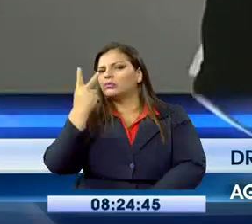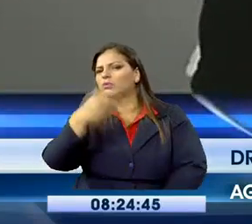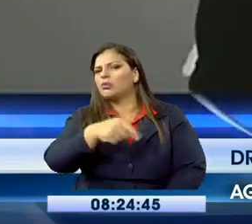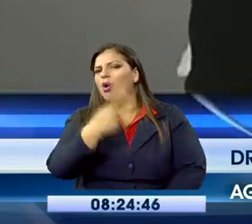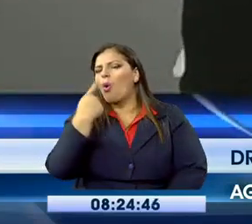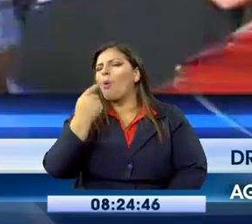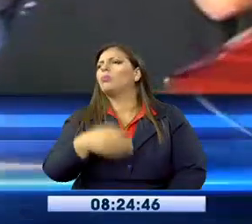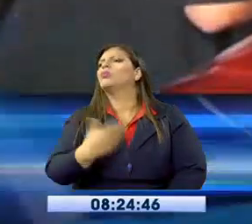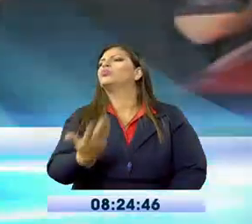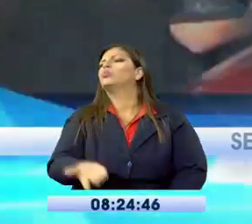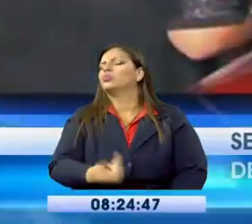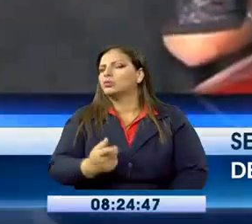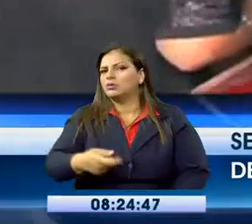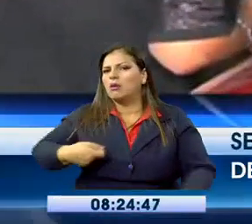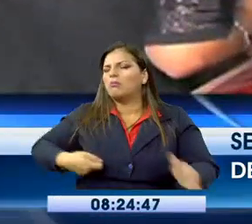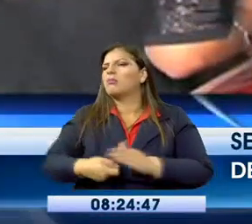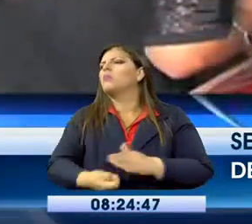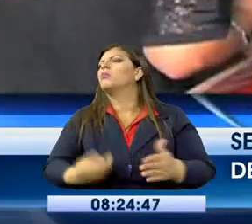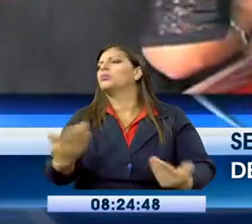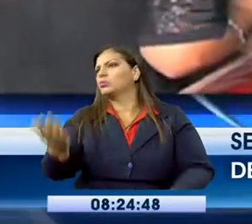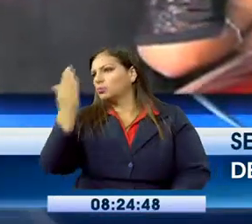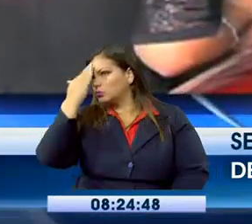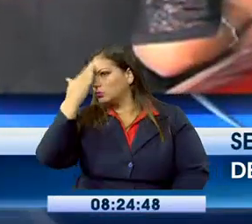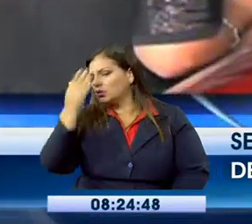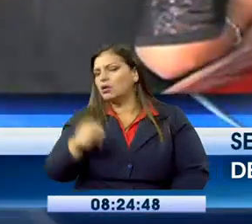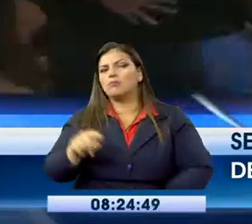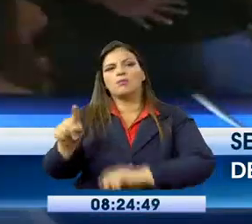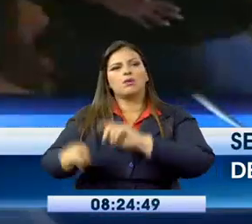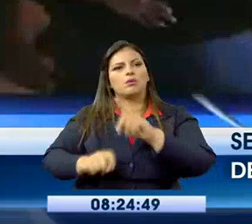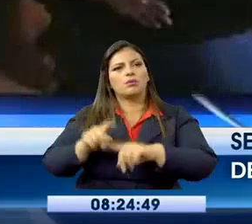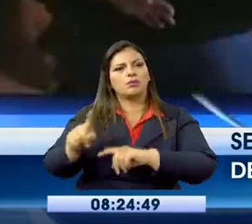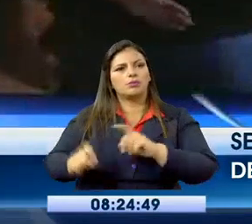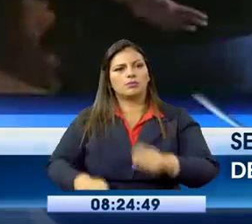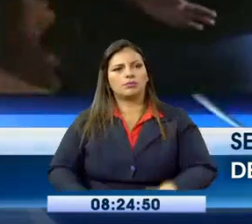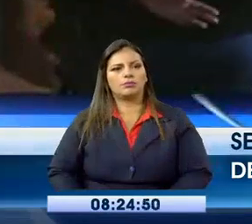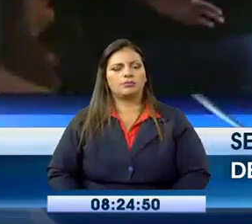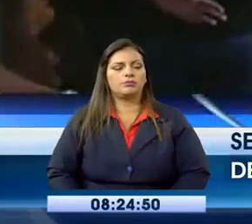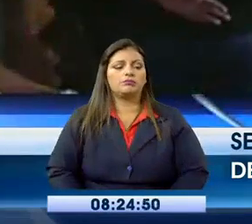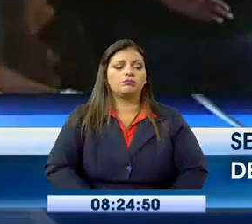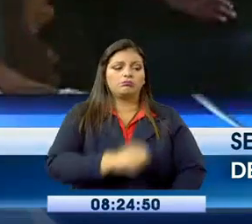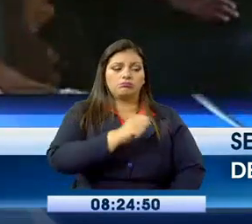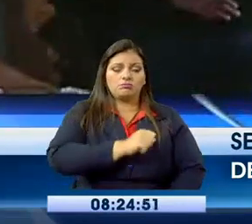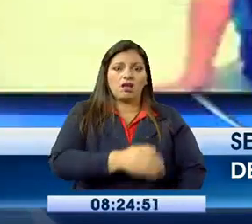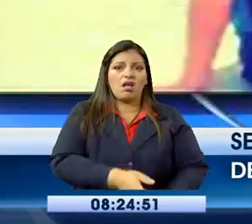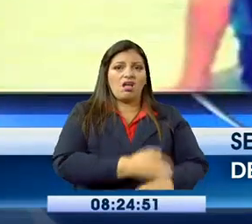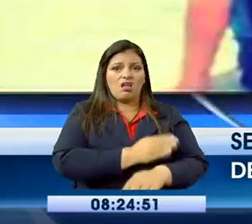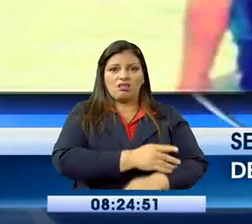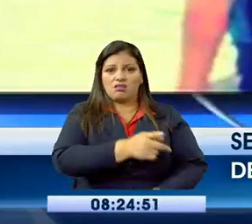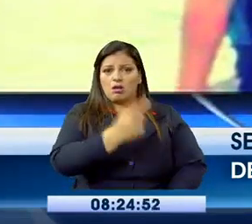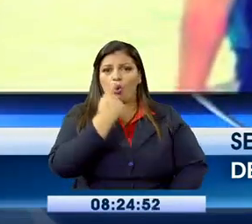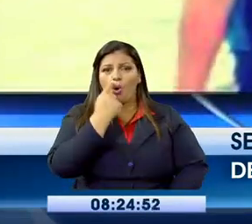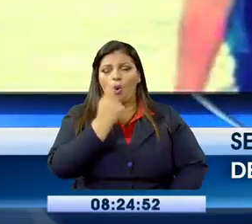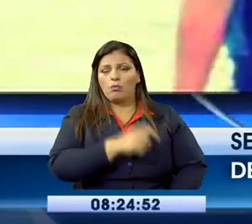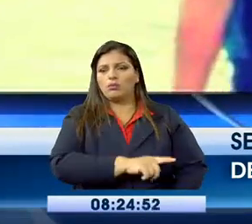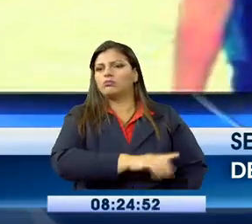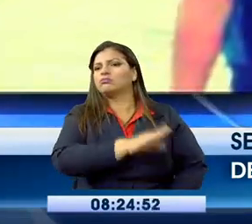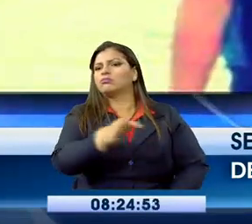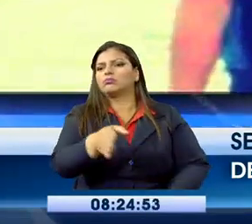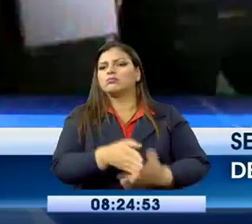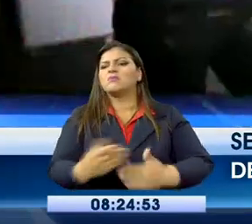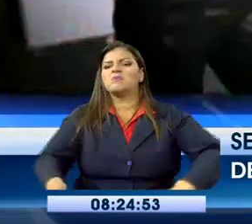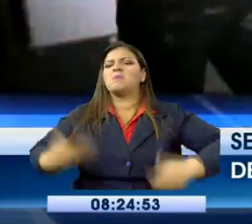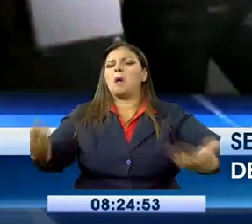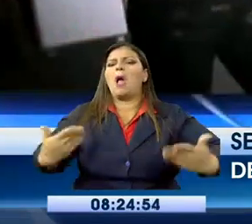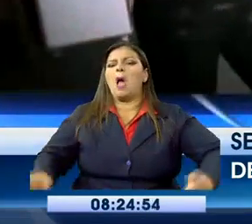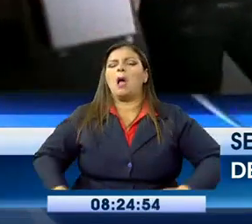este ciudadano y que efectivamente el ciudadano anteriormente al hecho siempre iba a hacerle problemas a la pareja. Bueno, entró por la